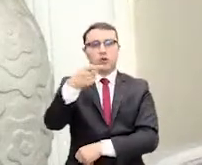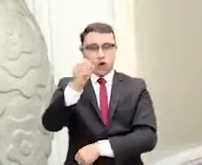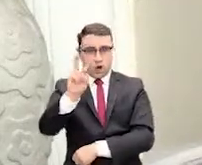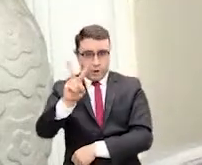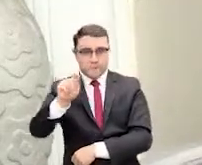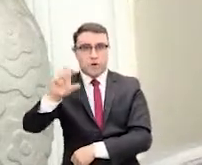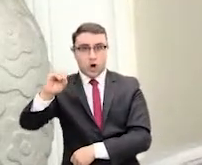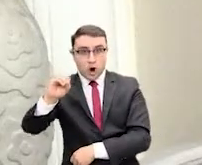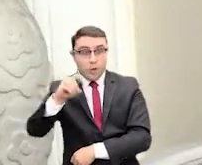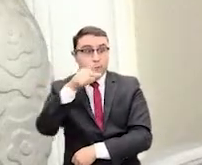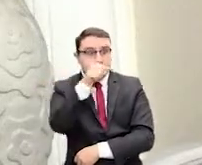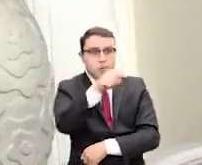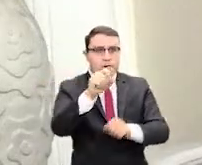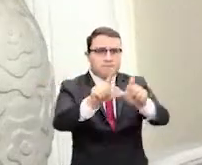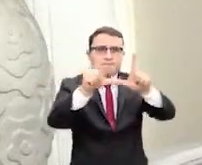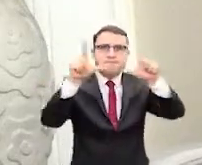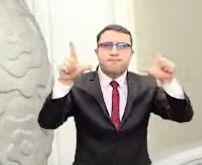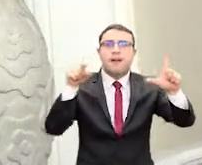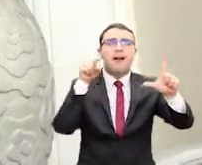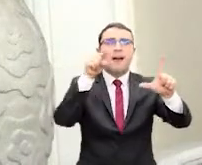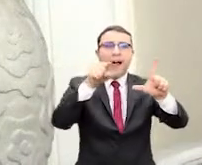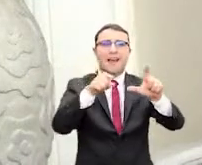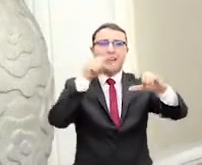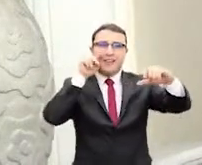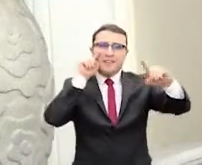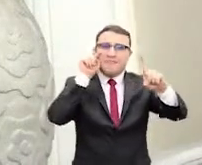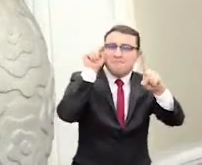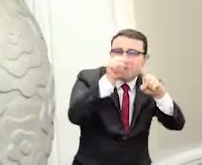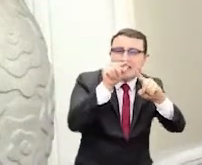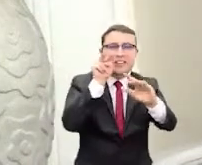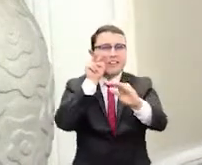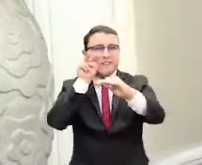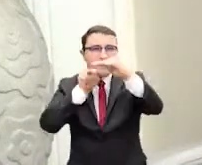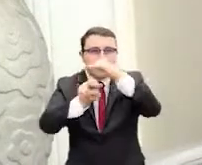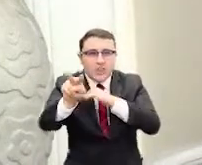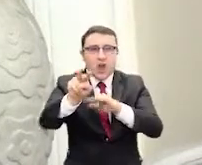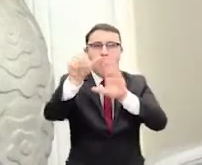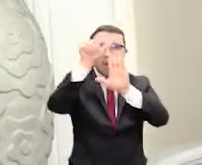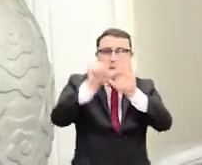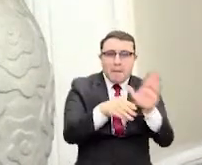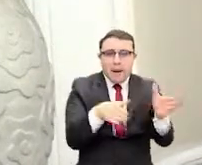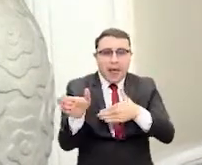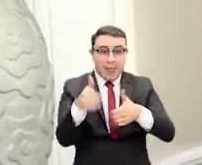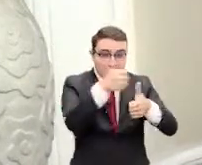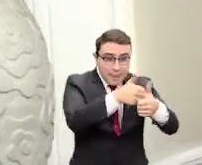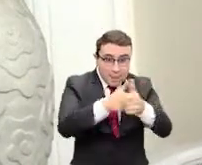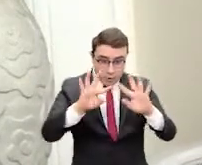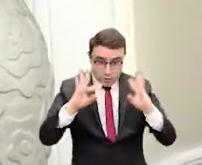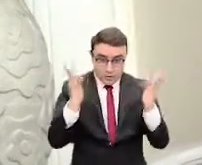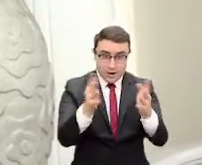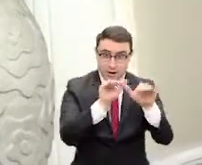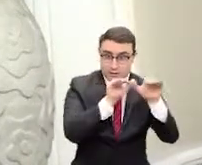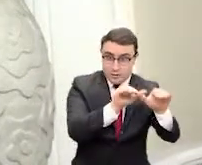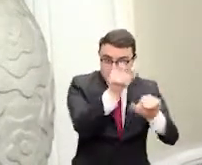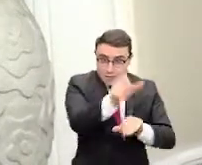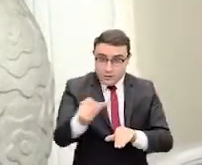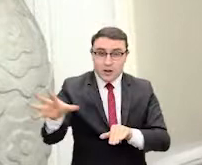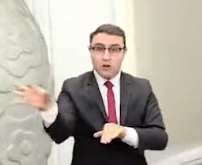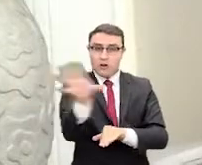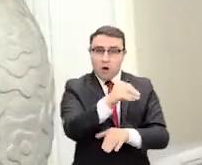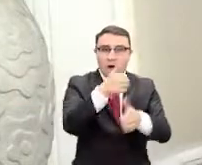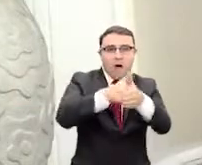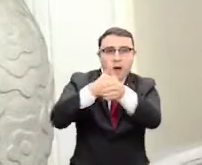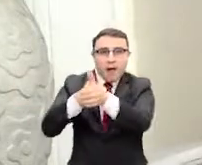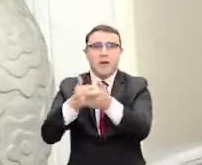encontrar visión misión el organigrama y también la información de cada senador e informes de gestión